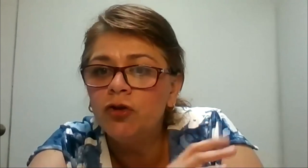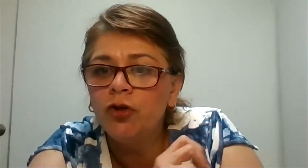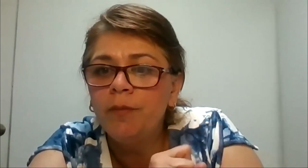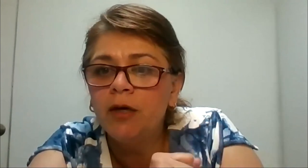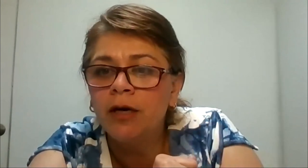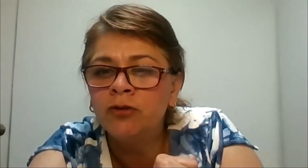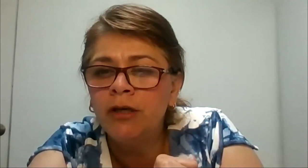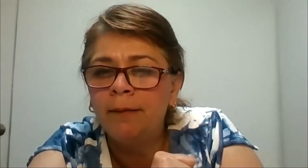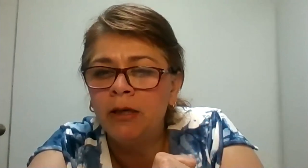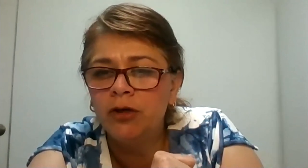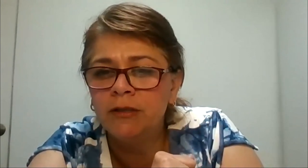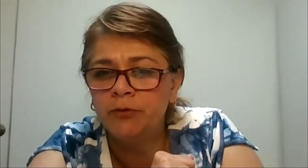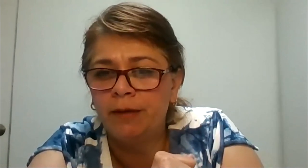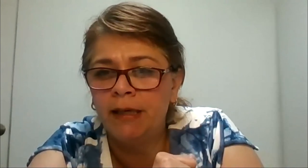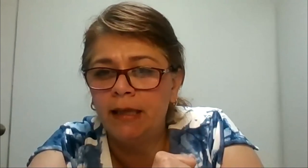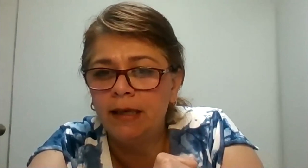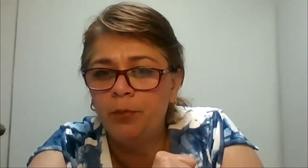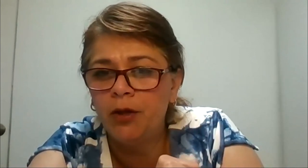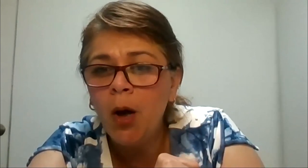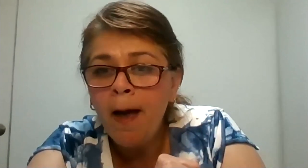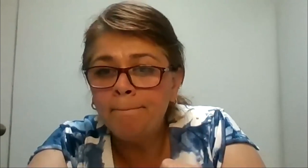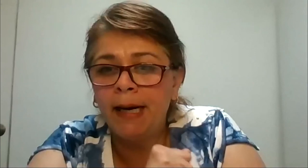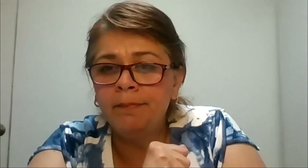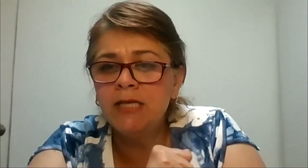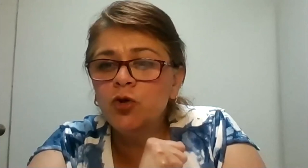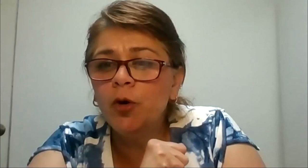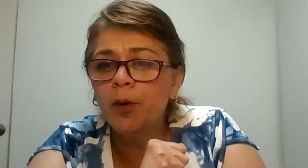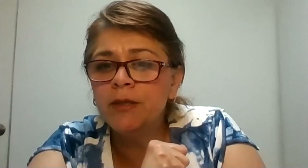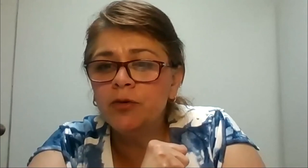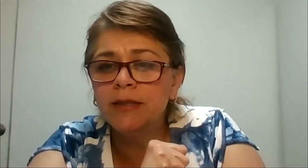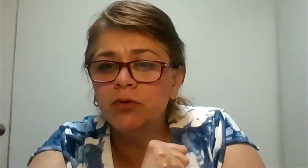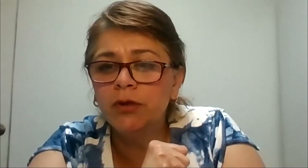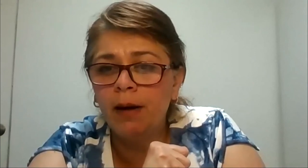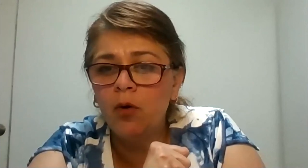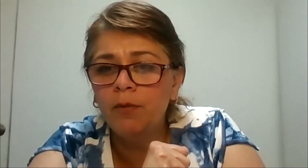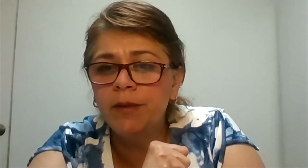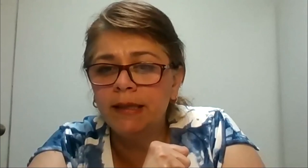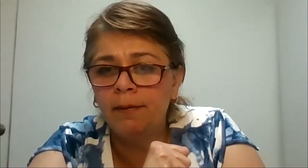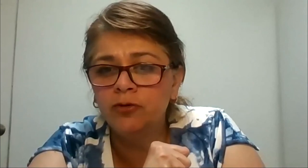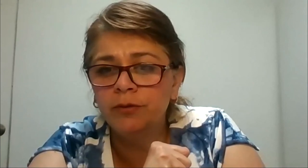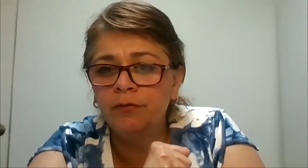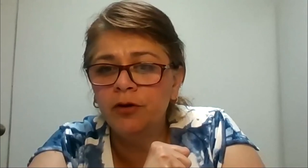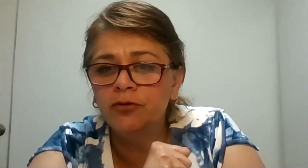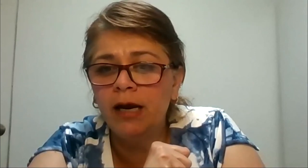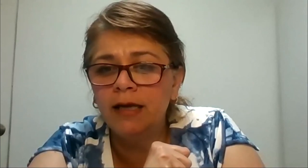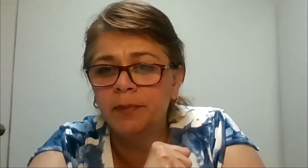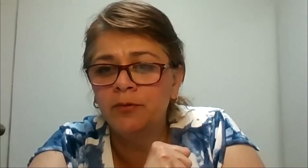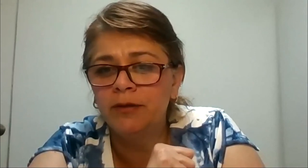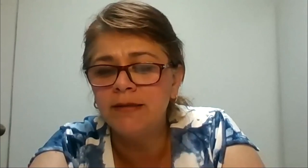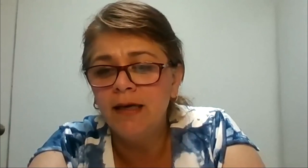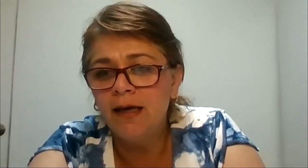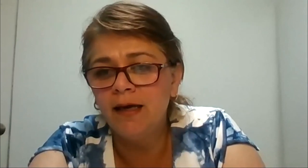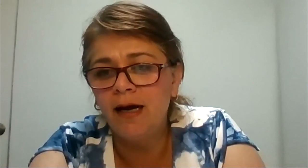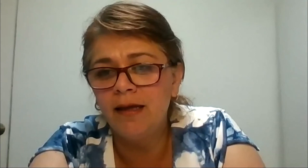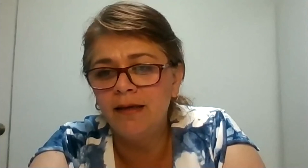desempeño con todo mi corazón y la mayor responsabilidad que puedo. Para mí es un compromiso más que un trabajo, amo mi trabajo. Se me fueron todas las